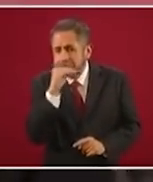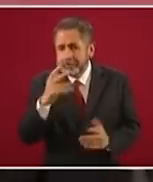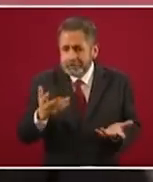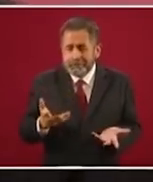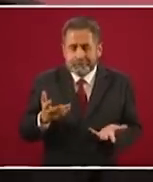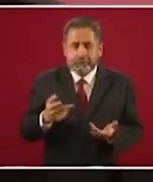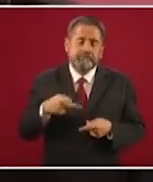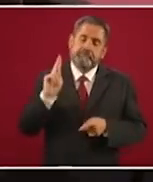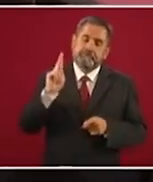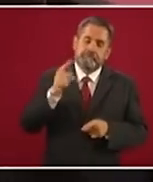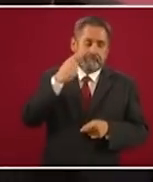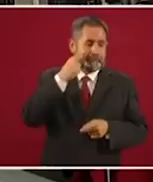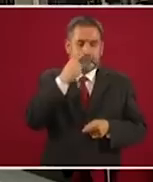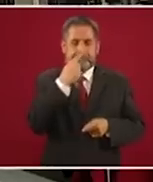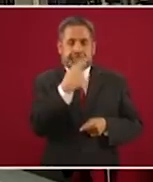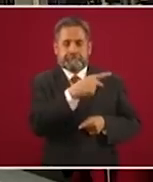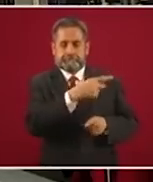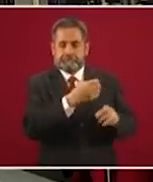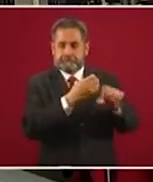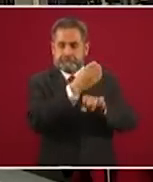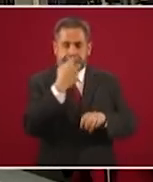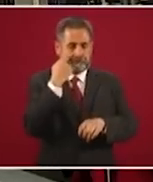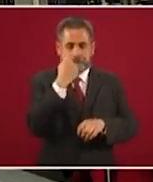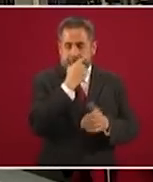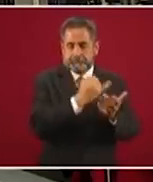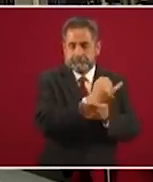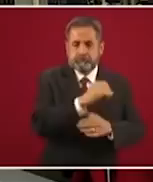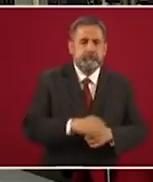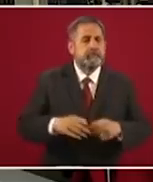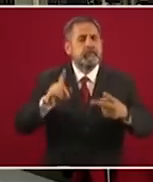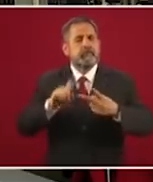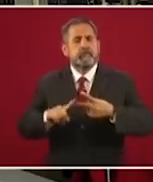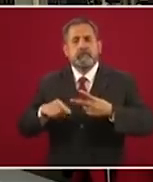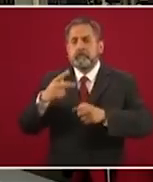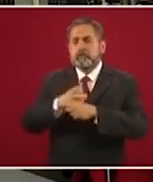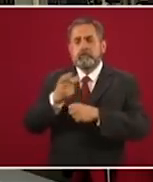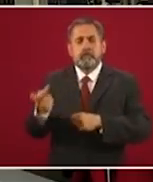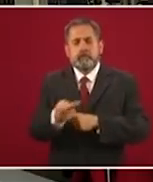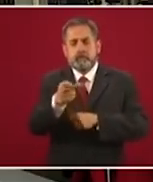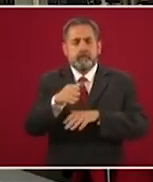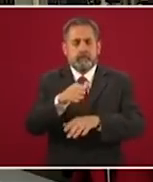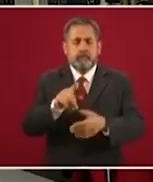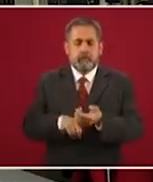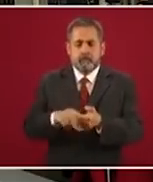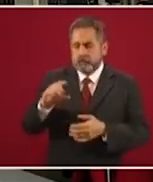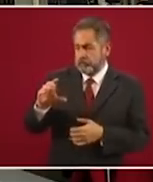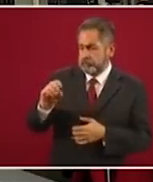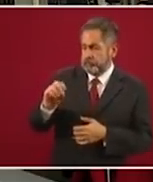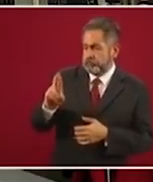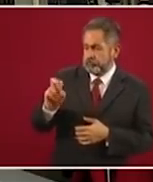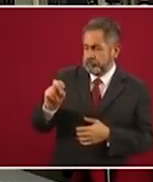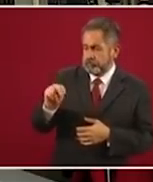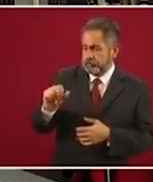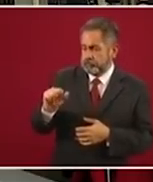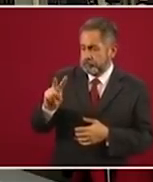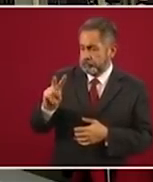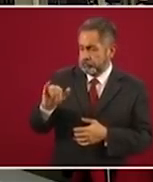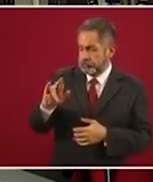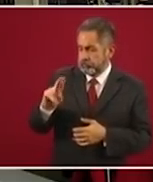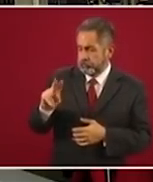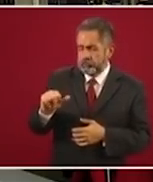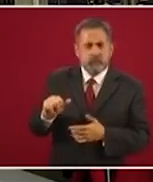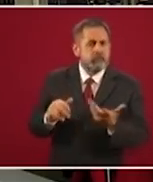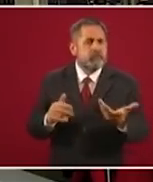la decisión la tienen que tomar ellos. Gracias, subsecretario. Una segunda pregunta también que tiene que ver con el coronavirus. Preguntarle de cuántos